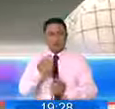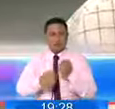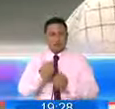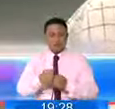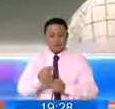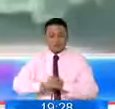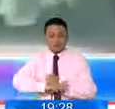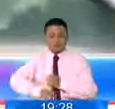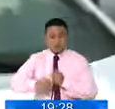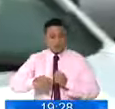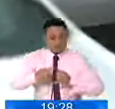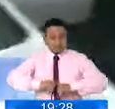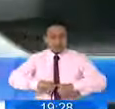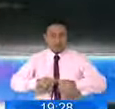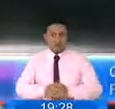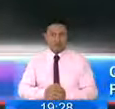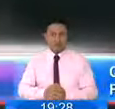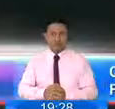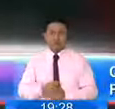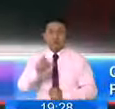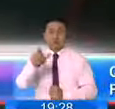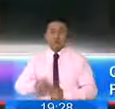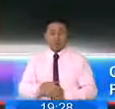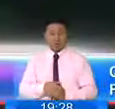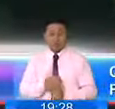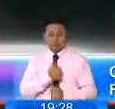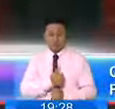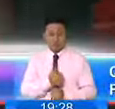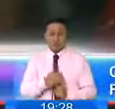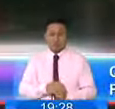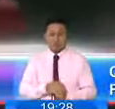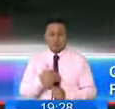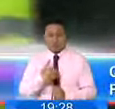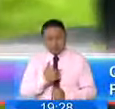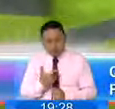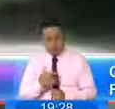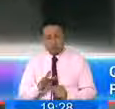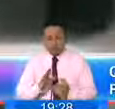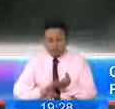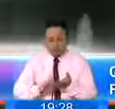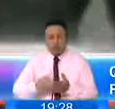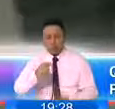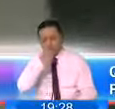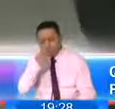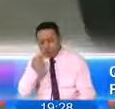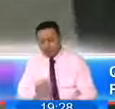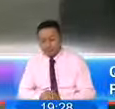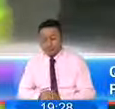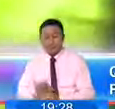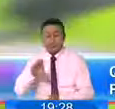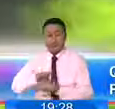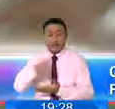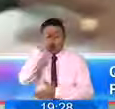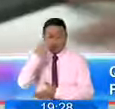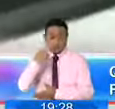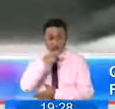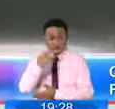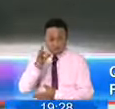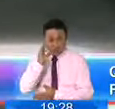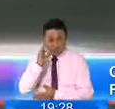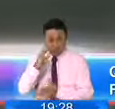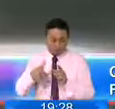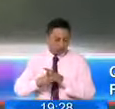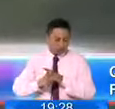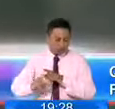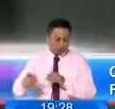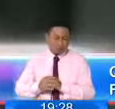de delincuencia. El presunto homicida habría confesado que tenía problemas de drogadicción. que se fugó de un centro de recuperación de adictos y que